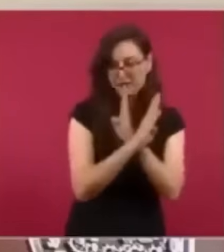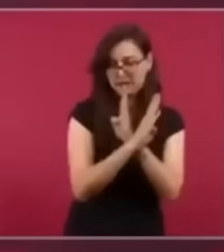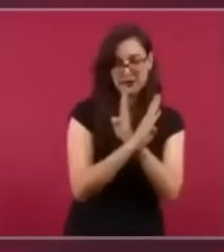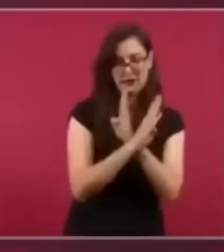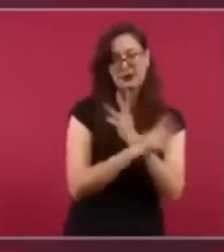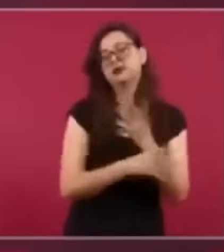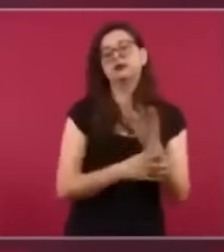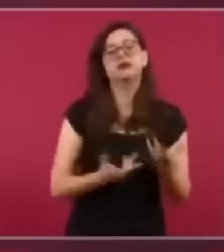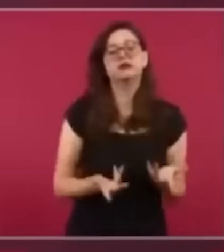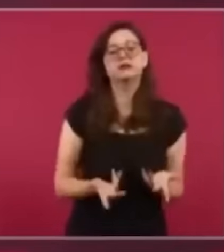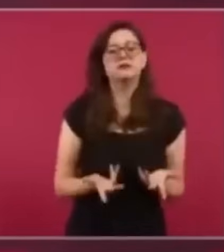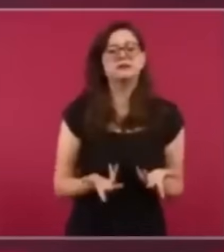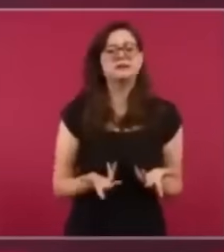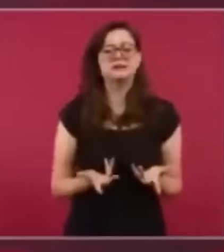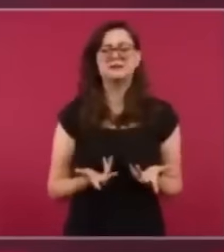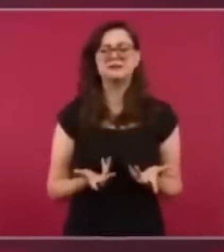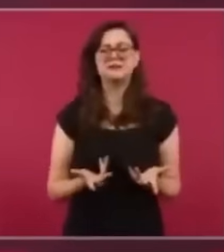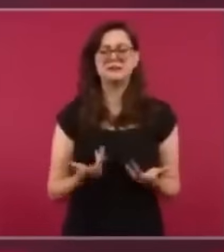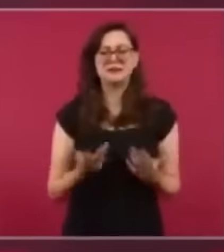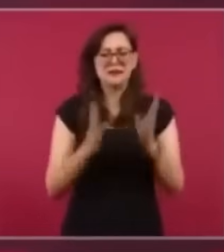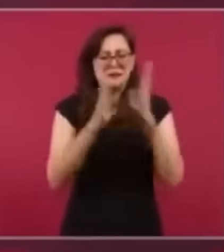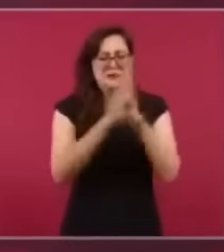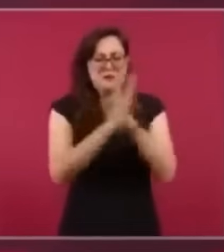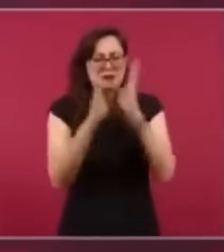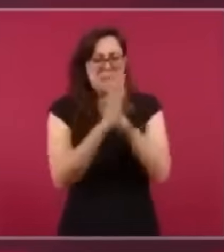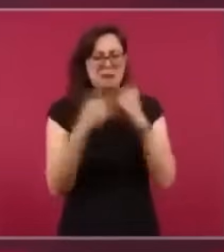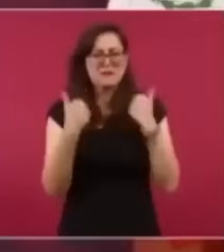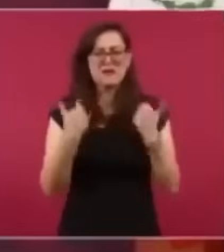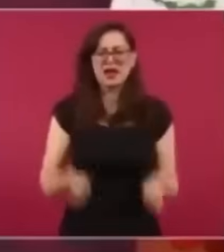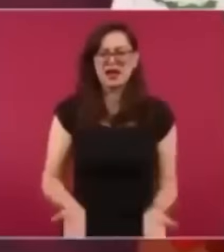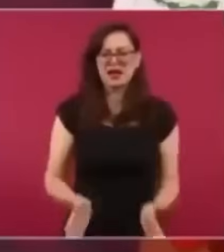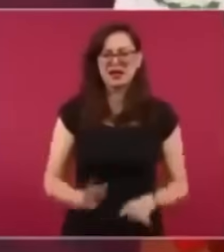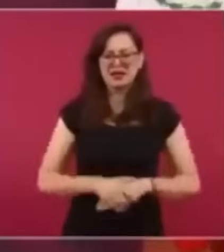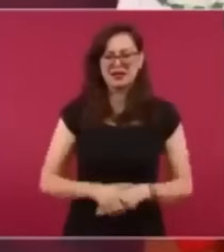¿para qué vamos a espiar?